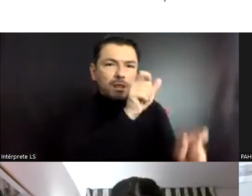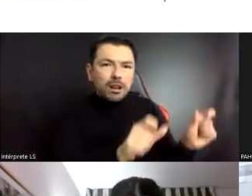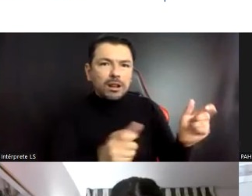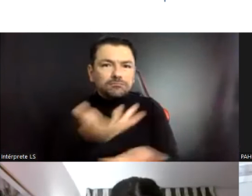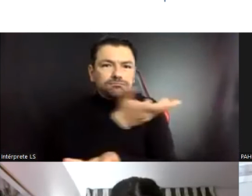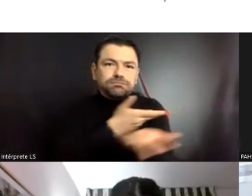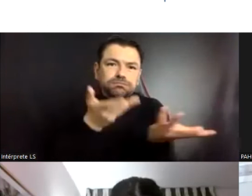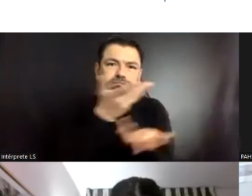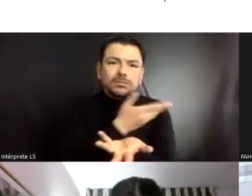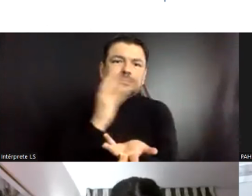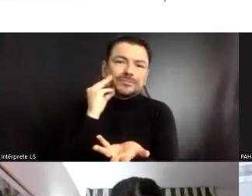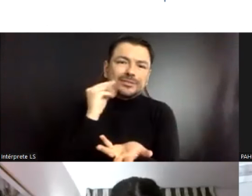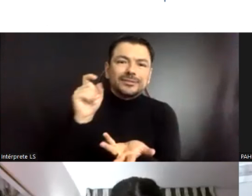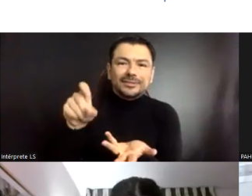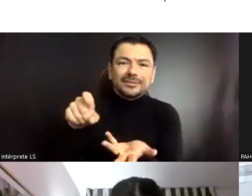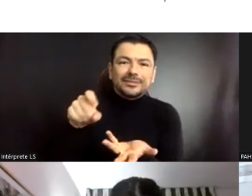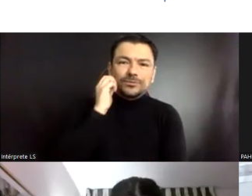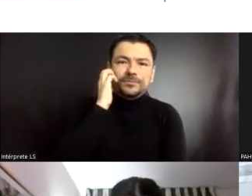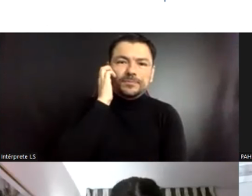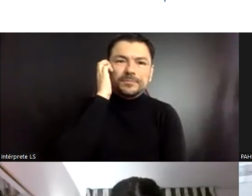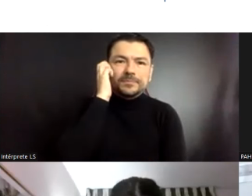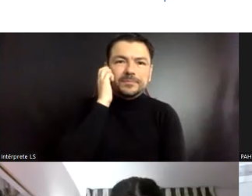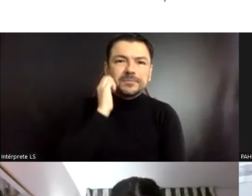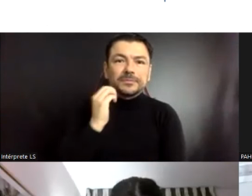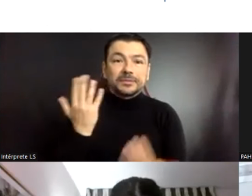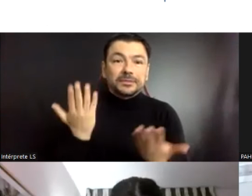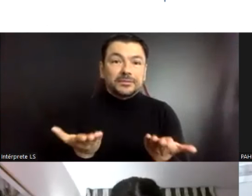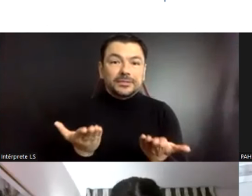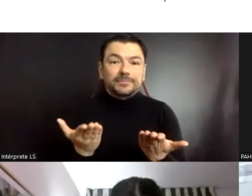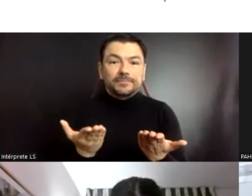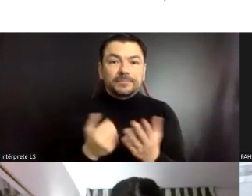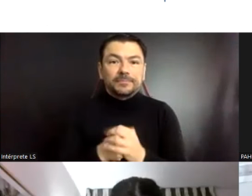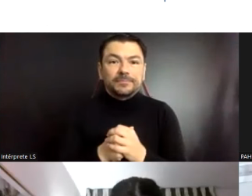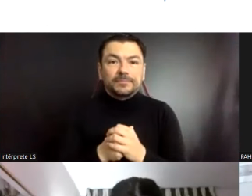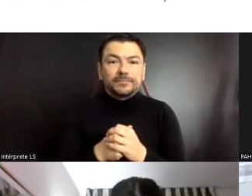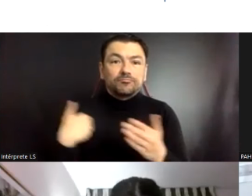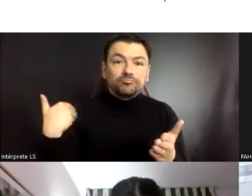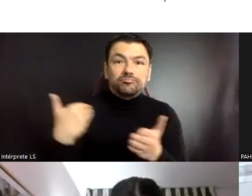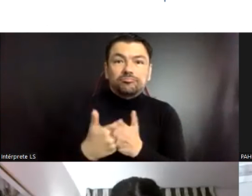Ahora hemos estado trabajando con aprender y prepararnos.